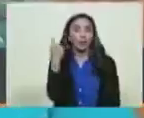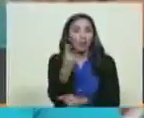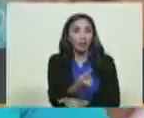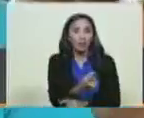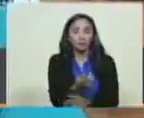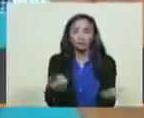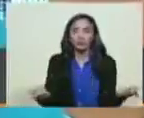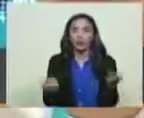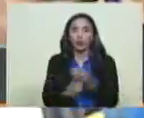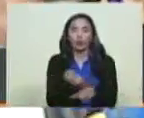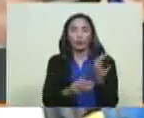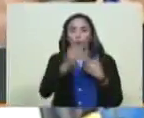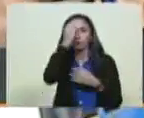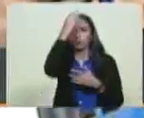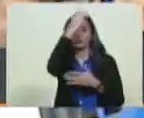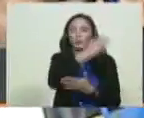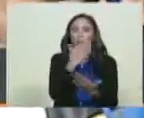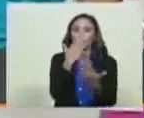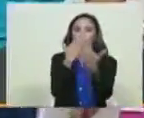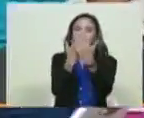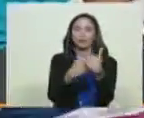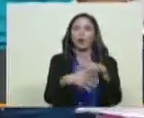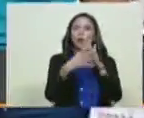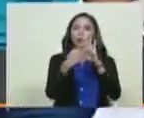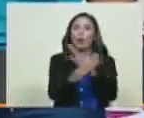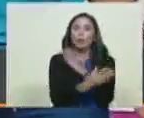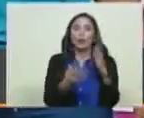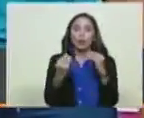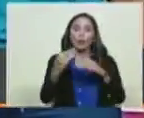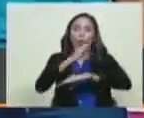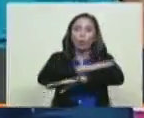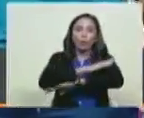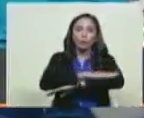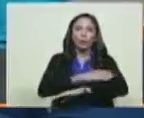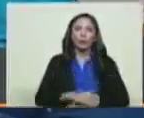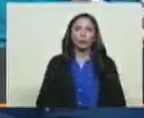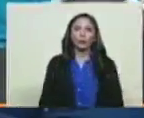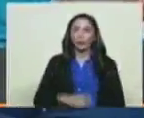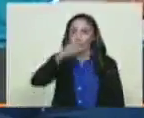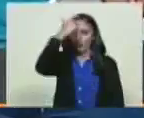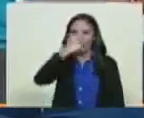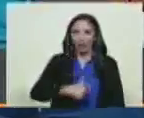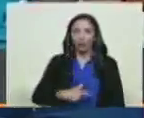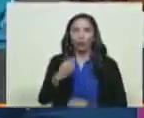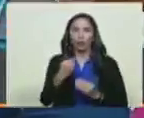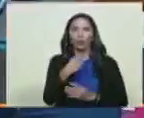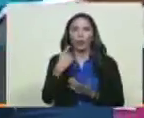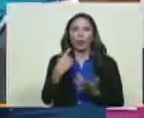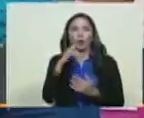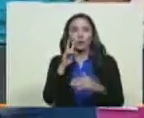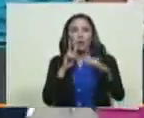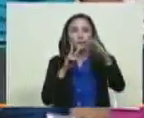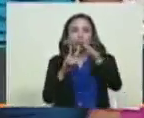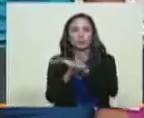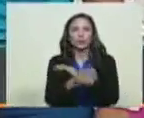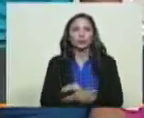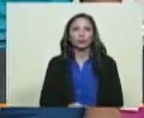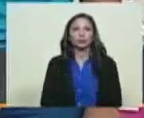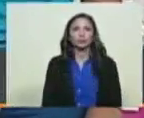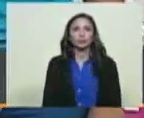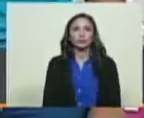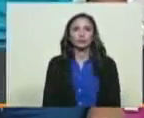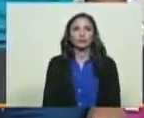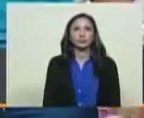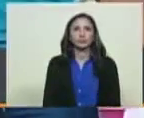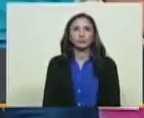de que otros se vean el o en ella y se reconozca vernos a los ojos y reconocer que un presidente